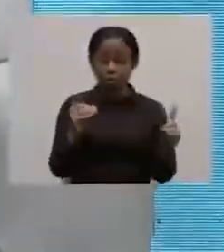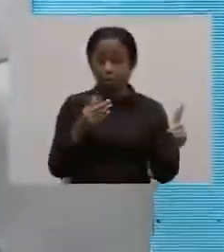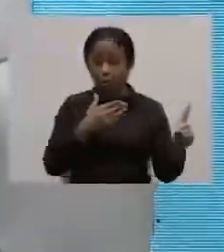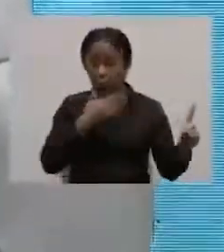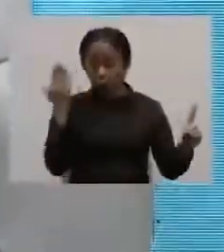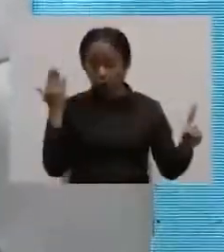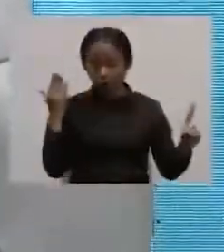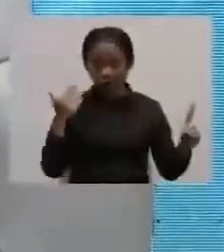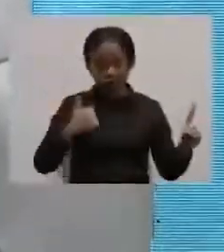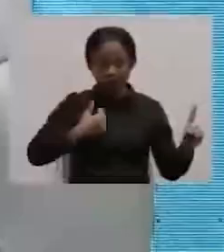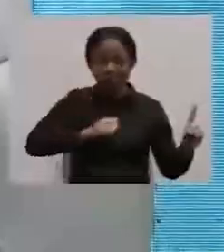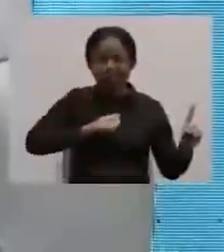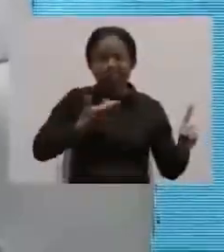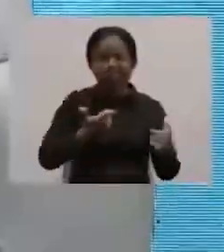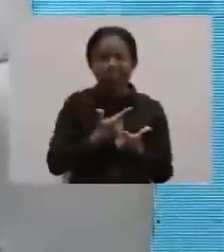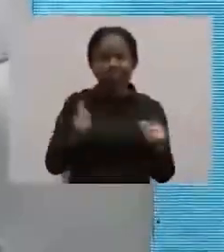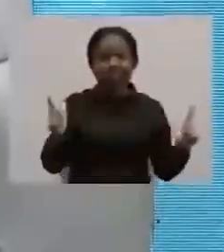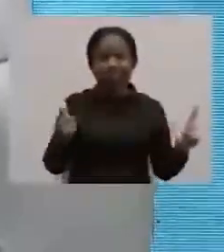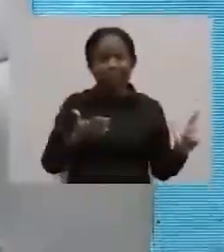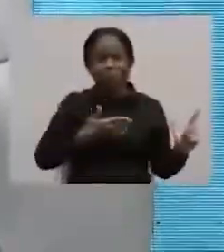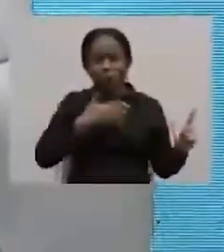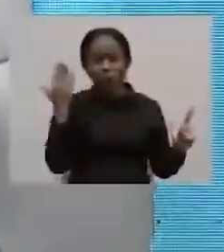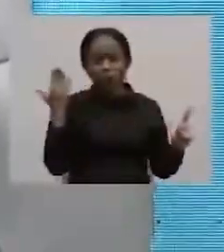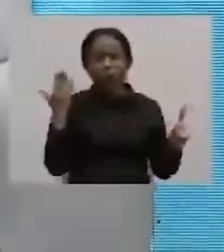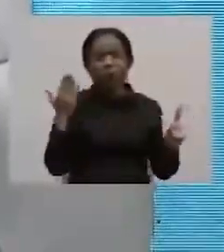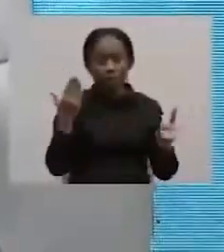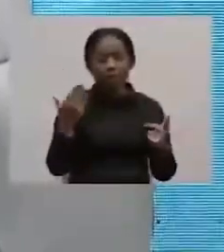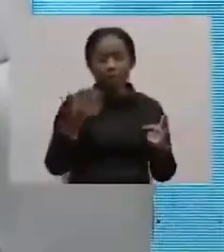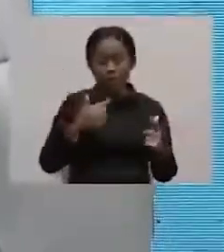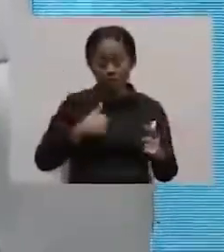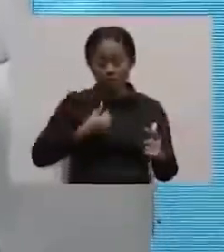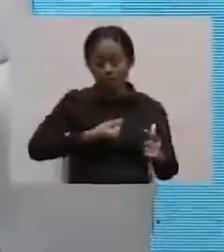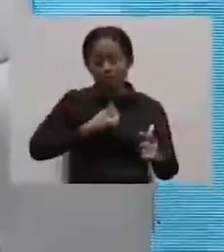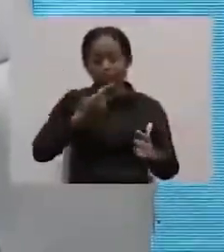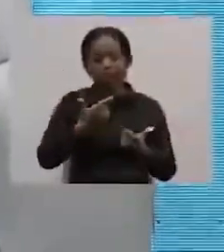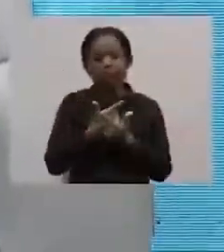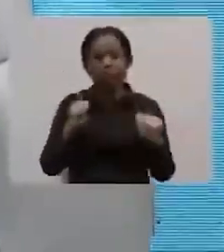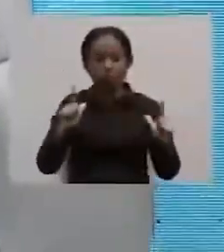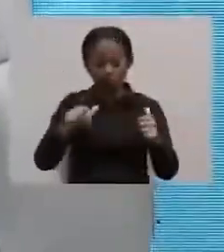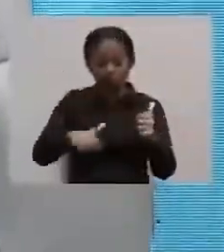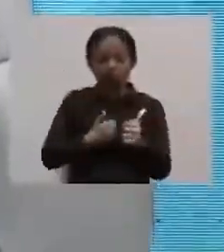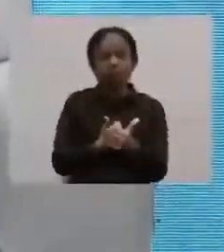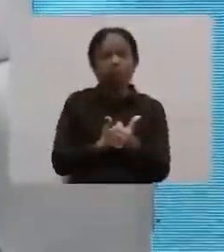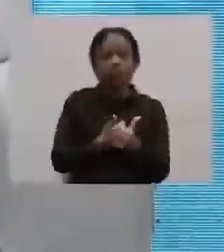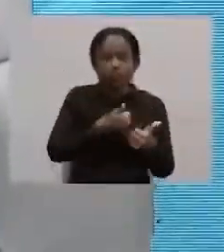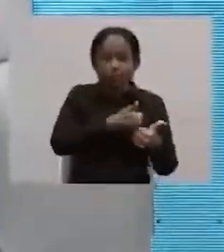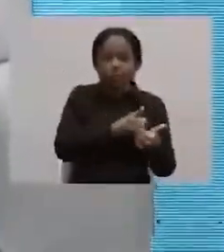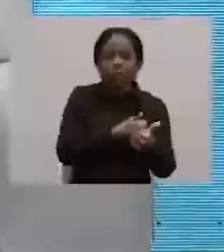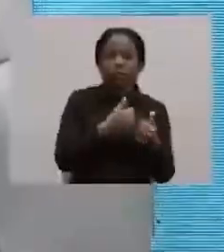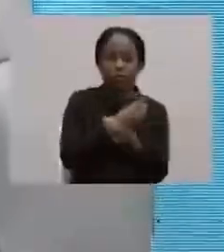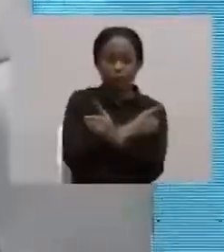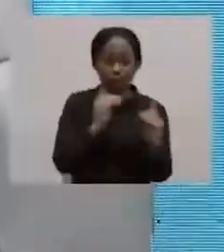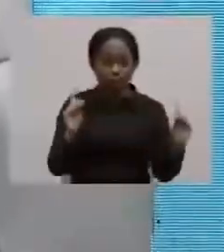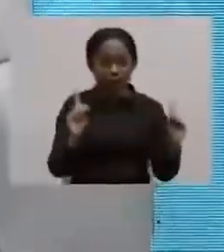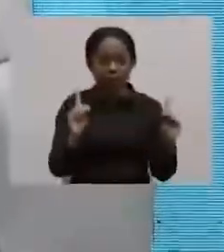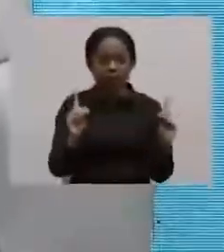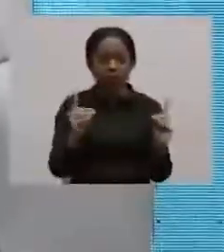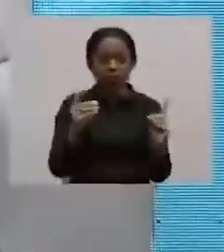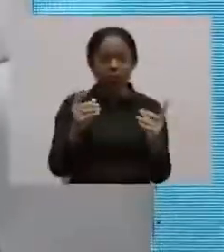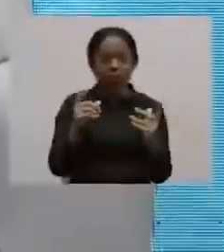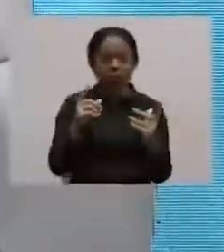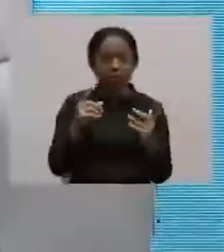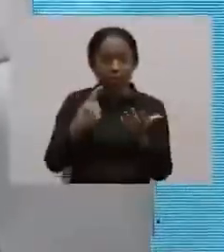expresión. Es consustancial a la democracia. No existen procesos democráticos sin libertad para hablar,